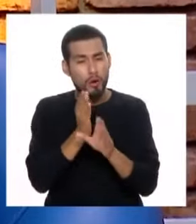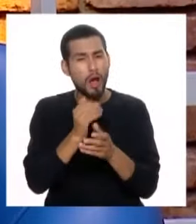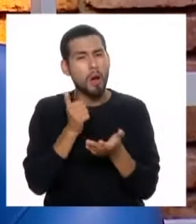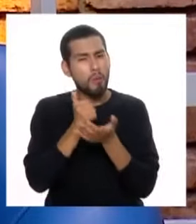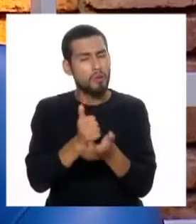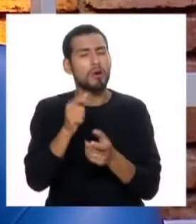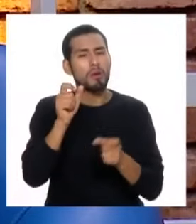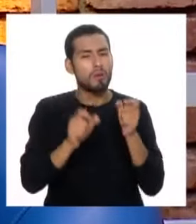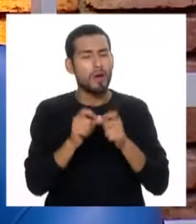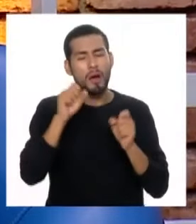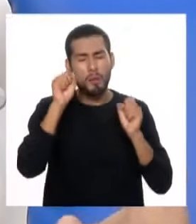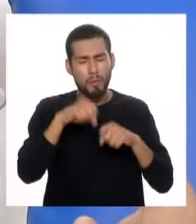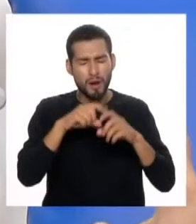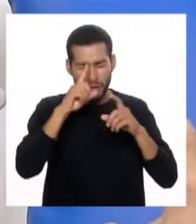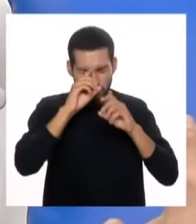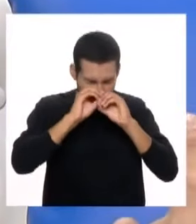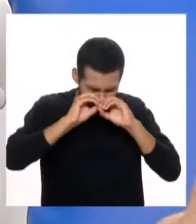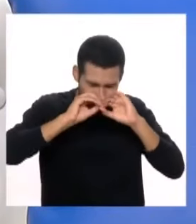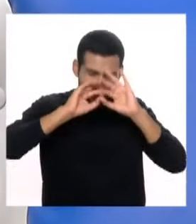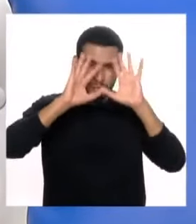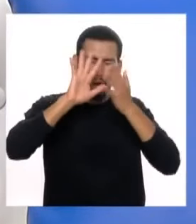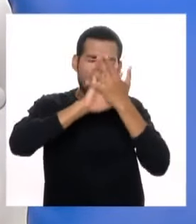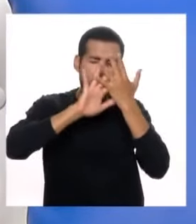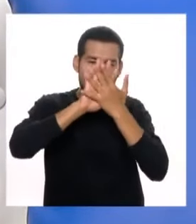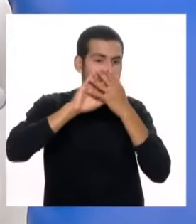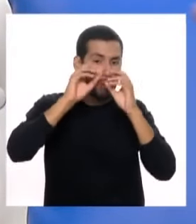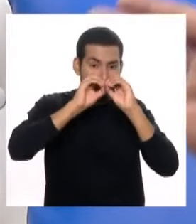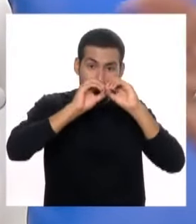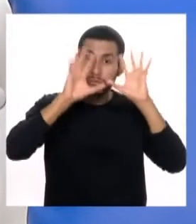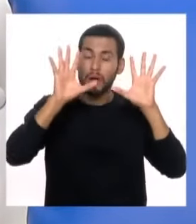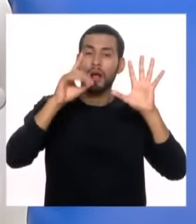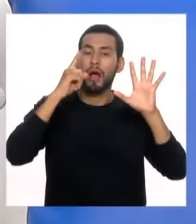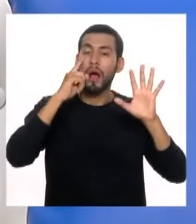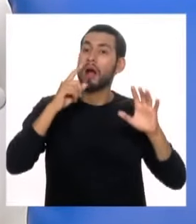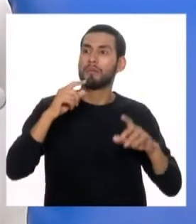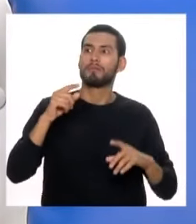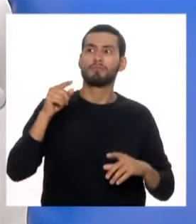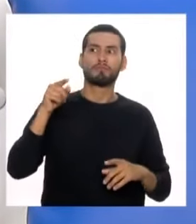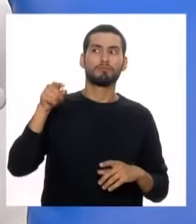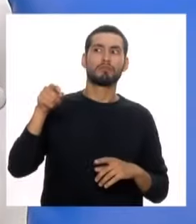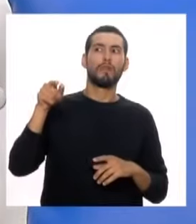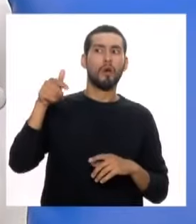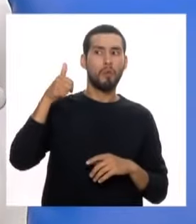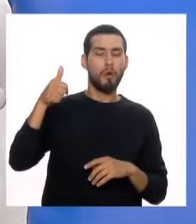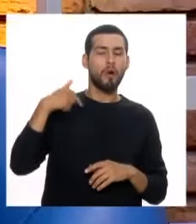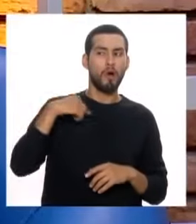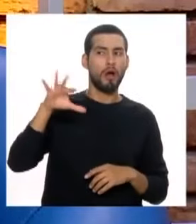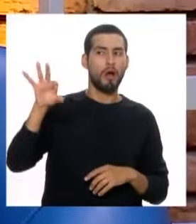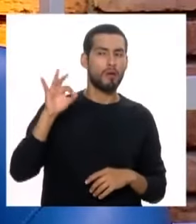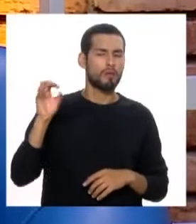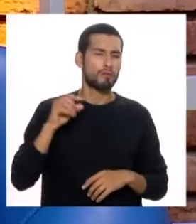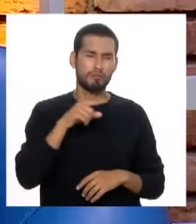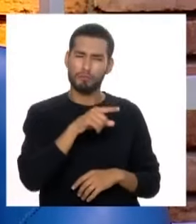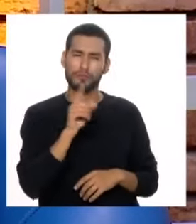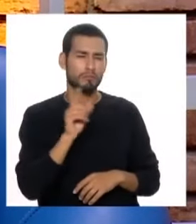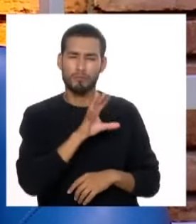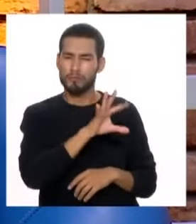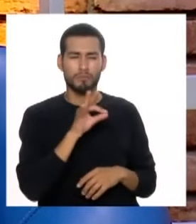esta claridad los seres humanos de poder decir, esta persona me conviene, esta persona no me